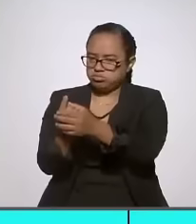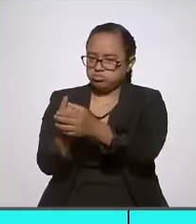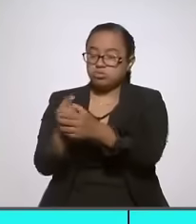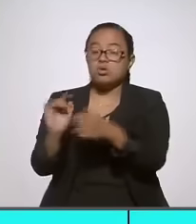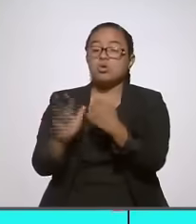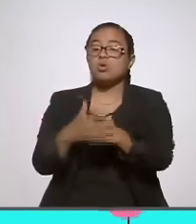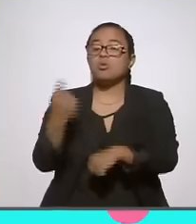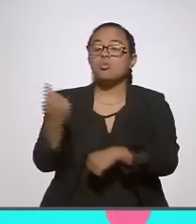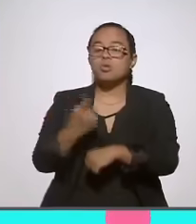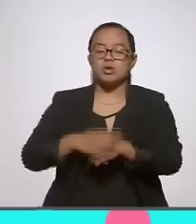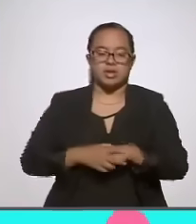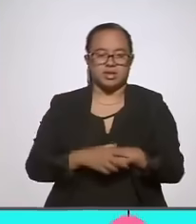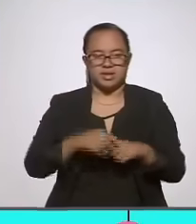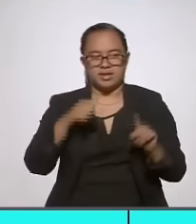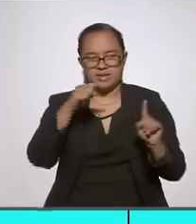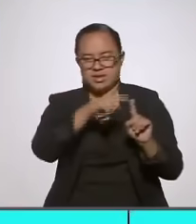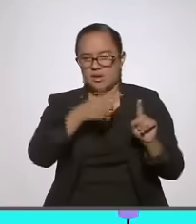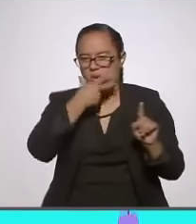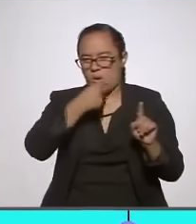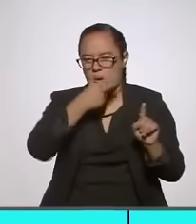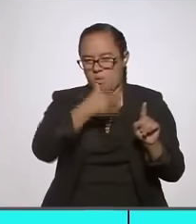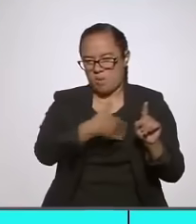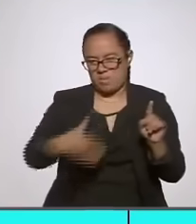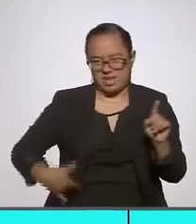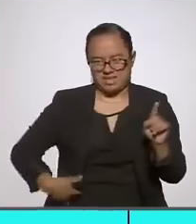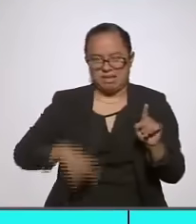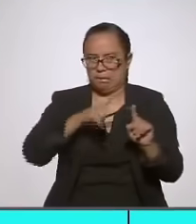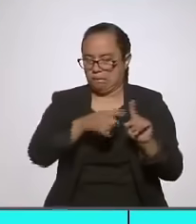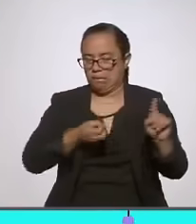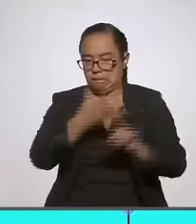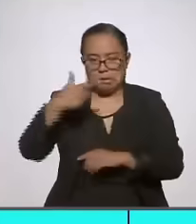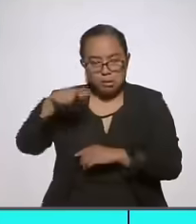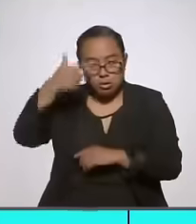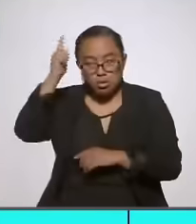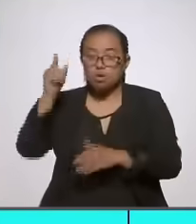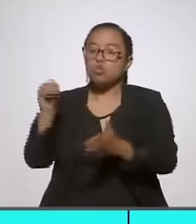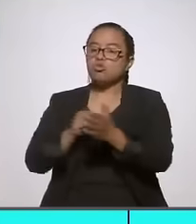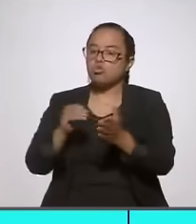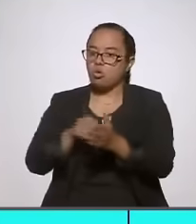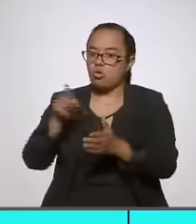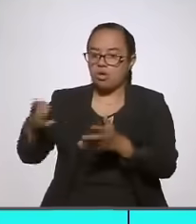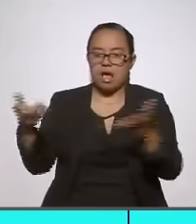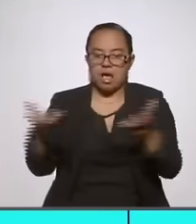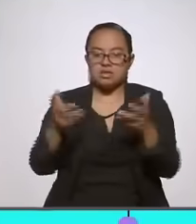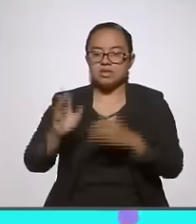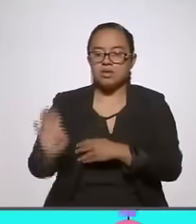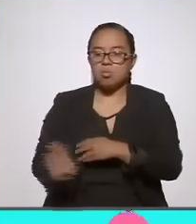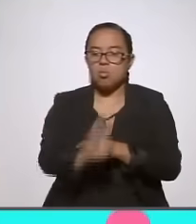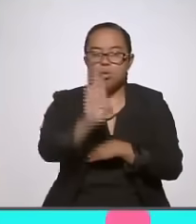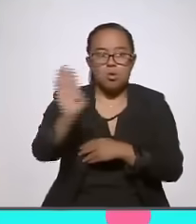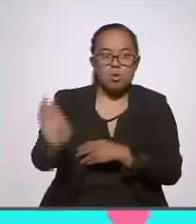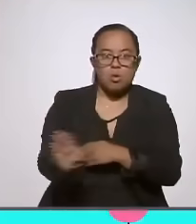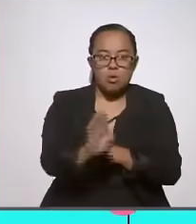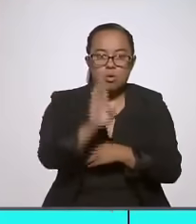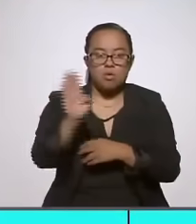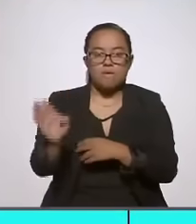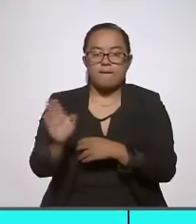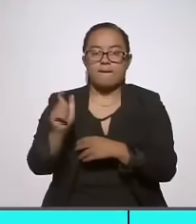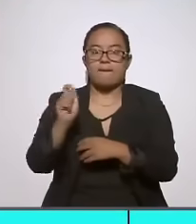Porque el loquito de Palacio sigue haciendo brujería, invocando, por supuesto,